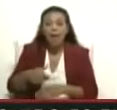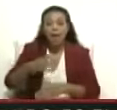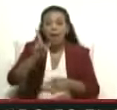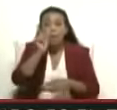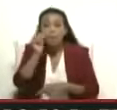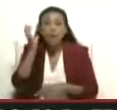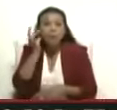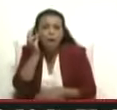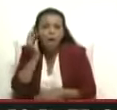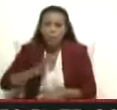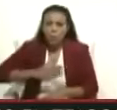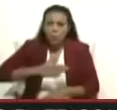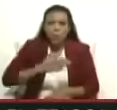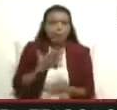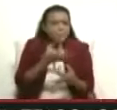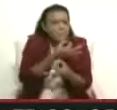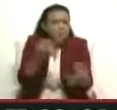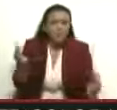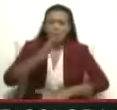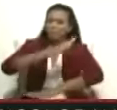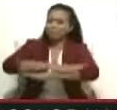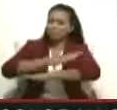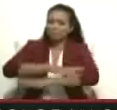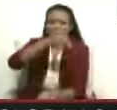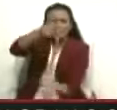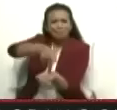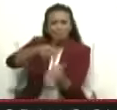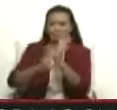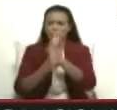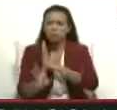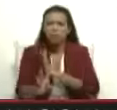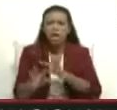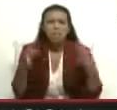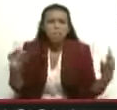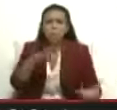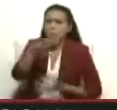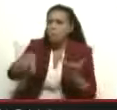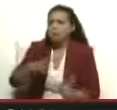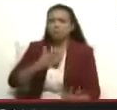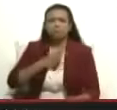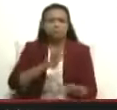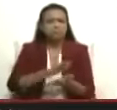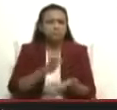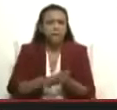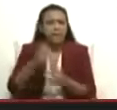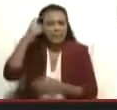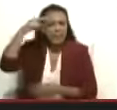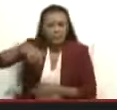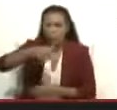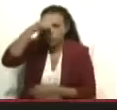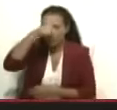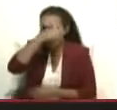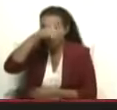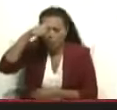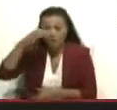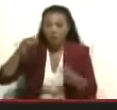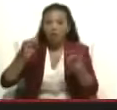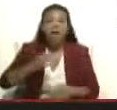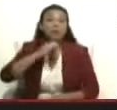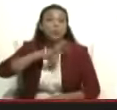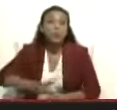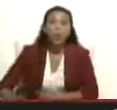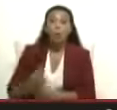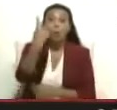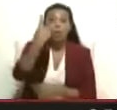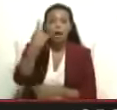electoras por la extraordinaria participación sin precedente en este proceso electoral inédito, en